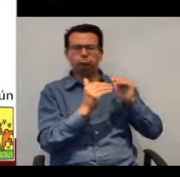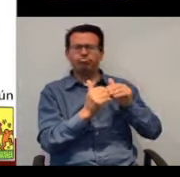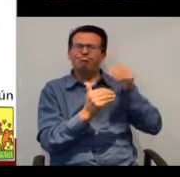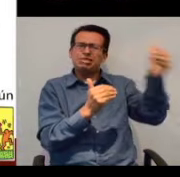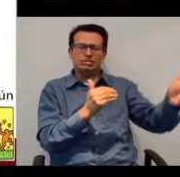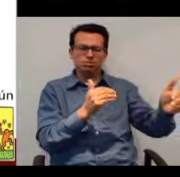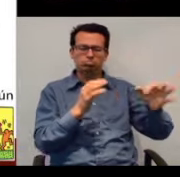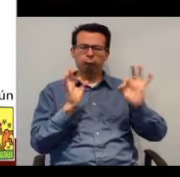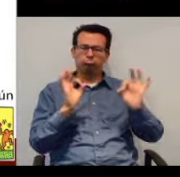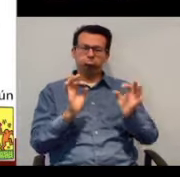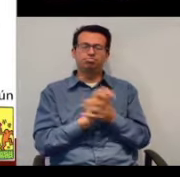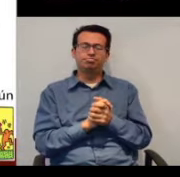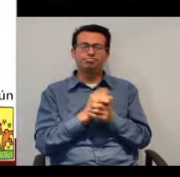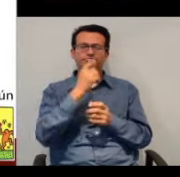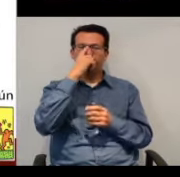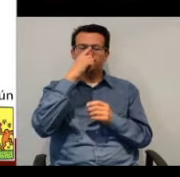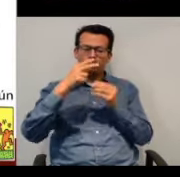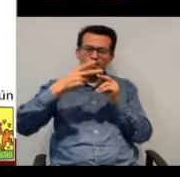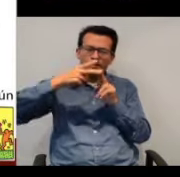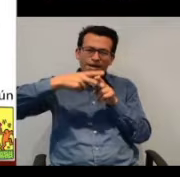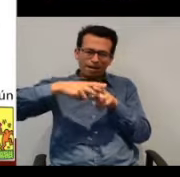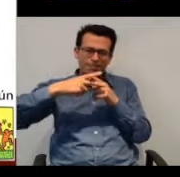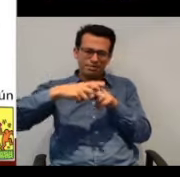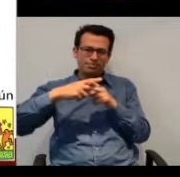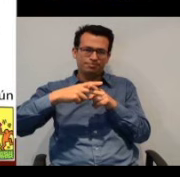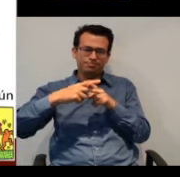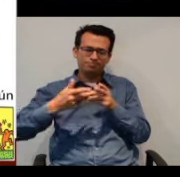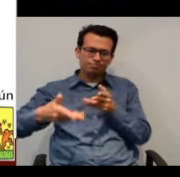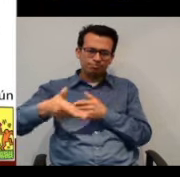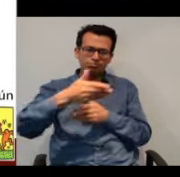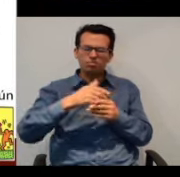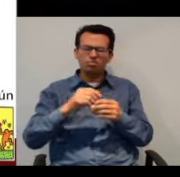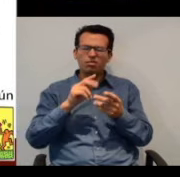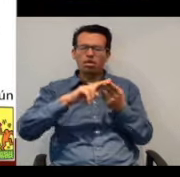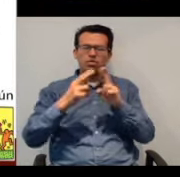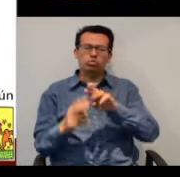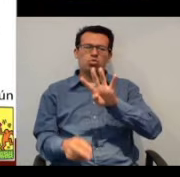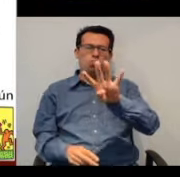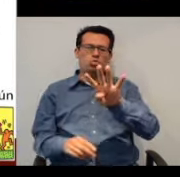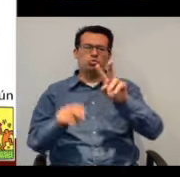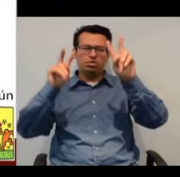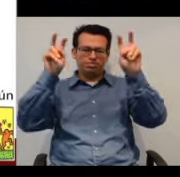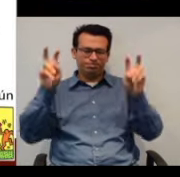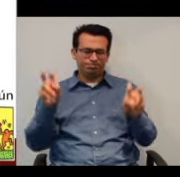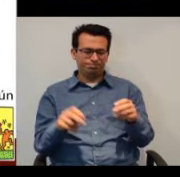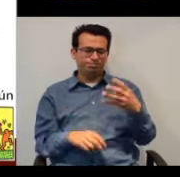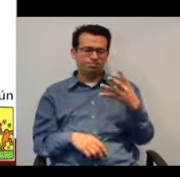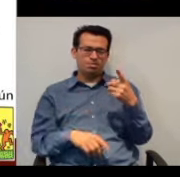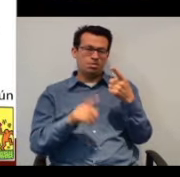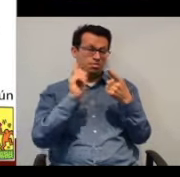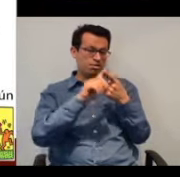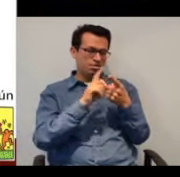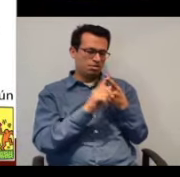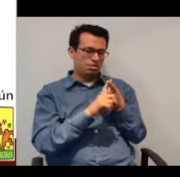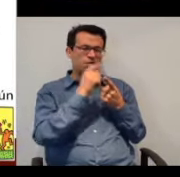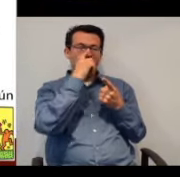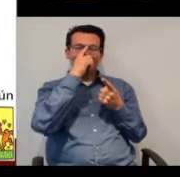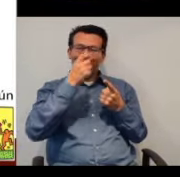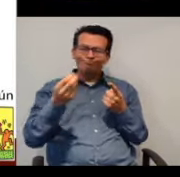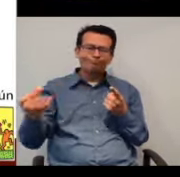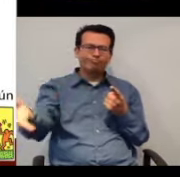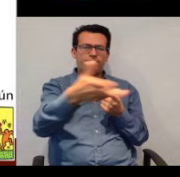herramienta están relacionados con cuatro temas. El primero es orientar el proceso